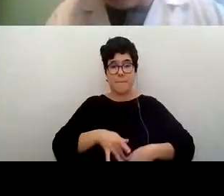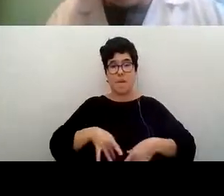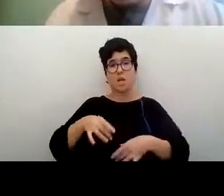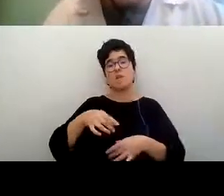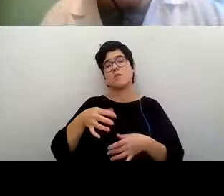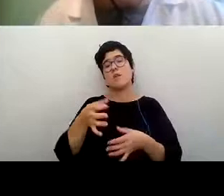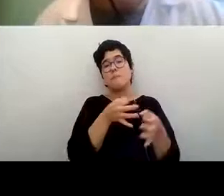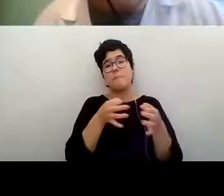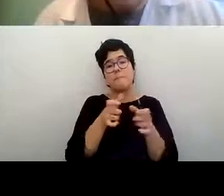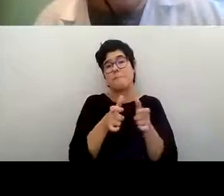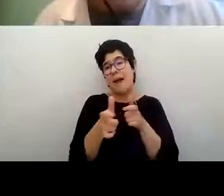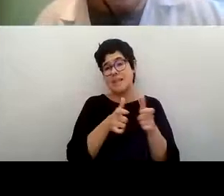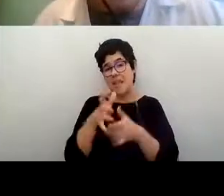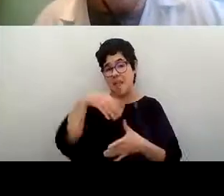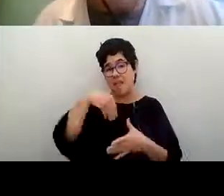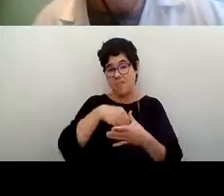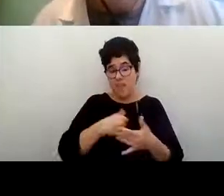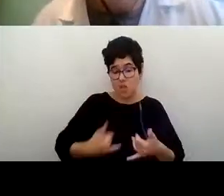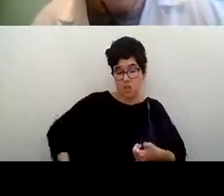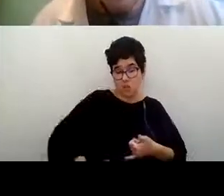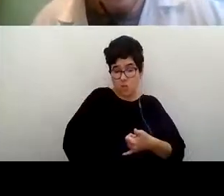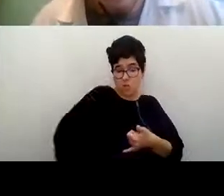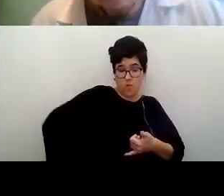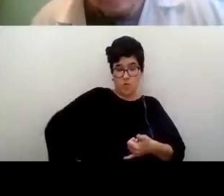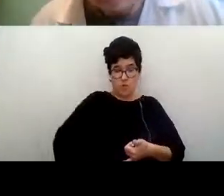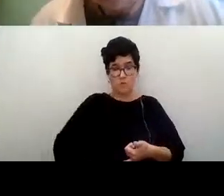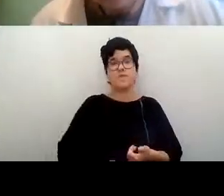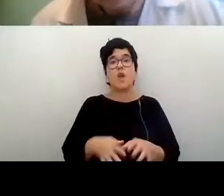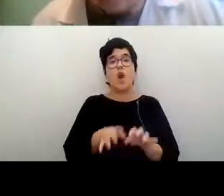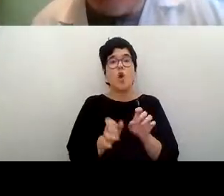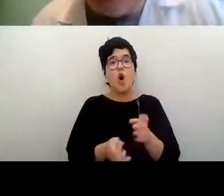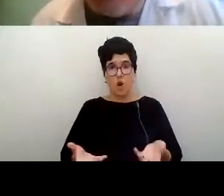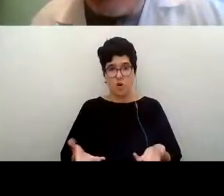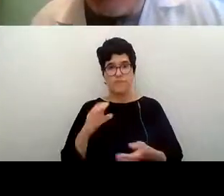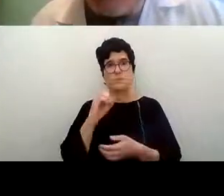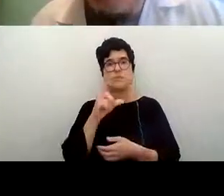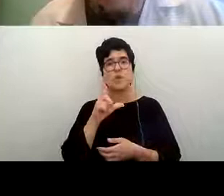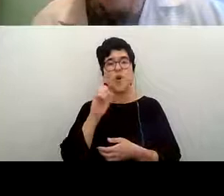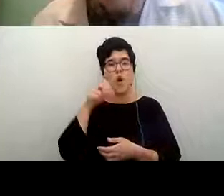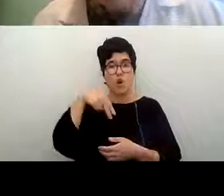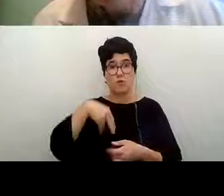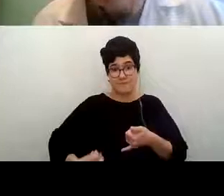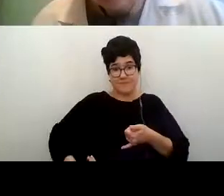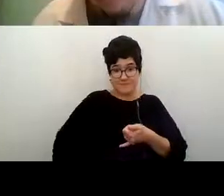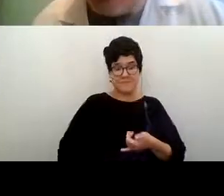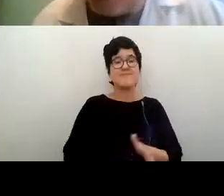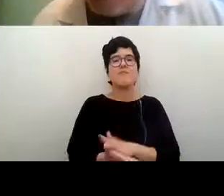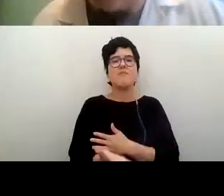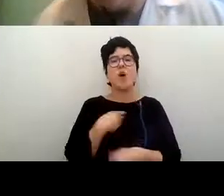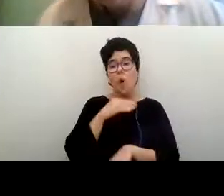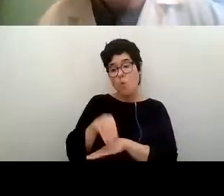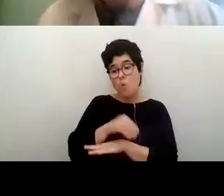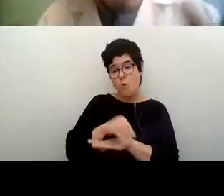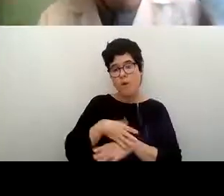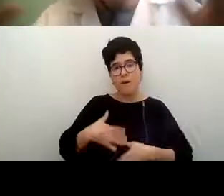microbiota, por las bacterias que tenemos en el colon. De manera que cuidar nuestra microbiota de manera adecuada nos va a permitir ser más